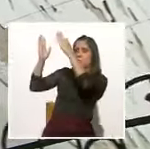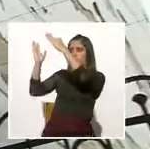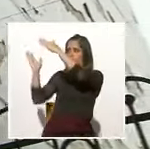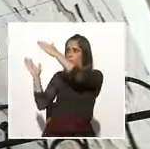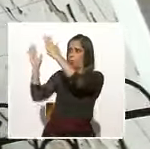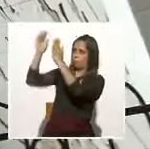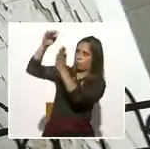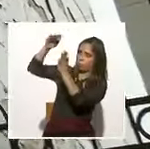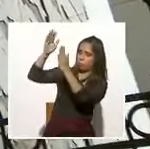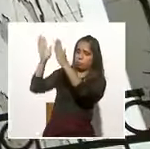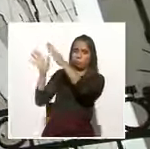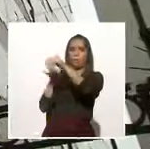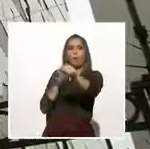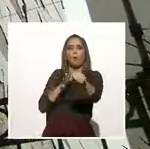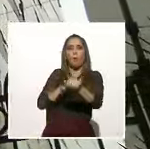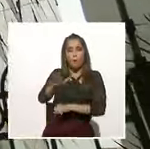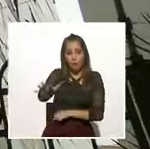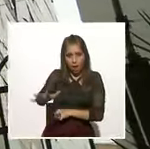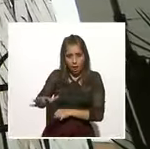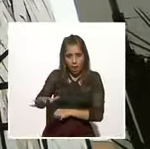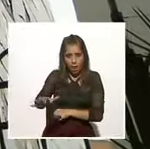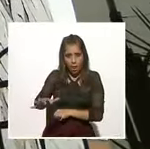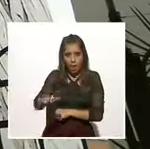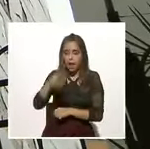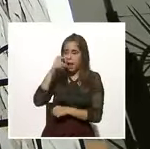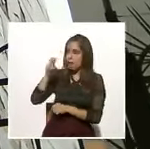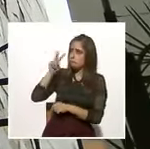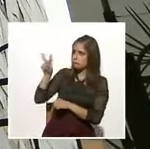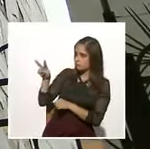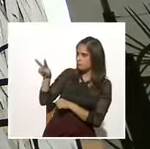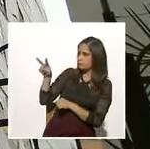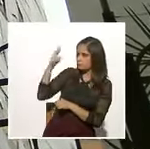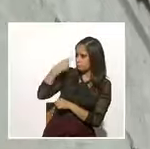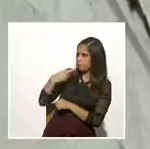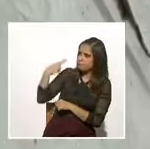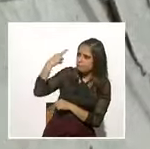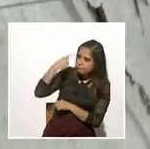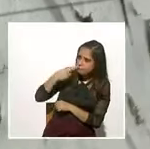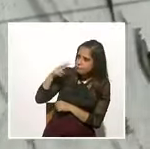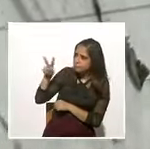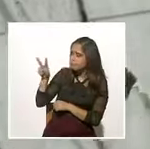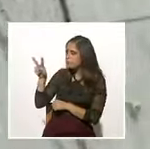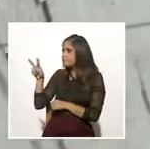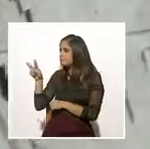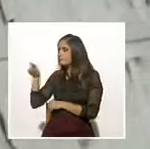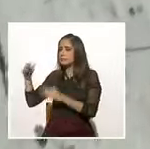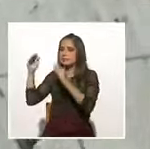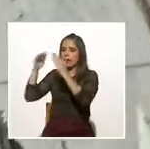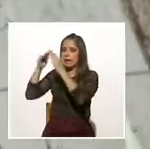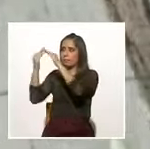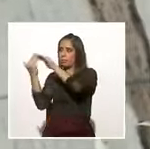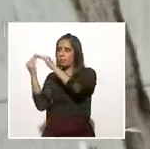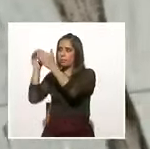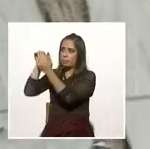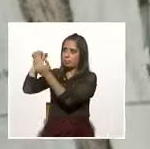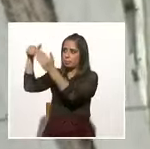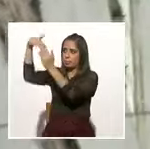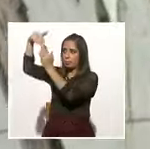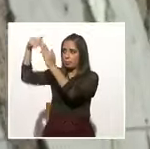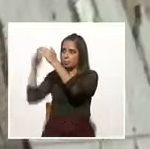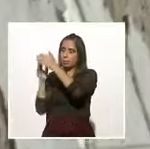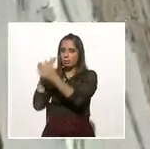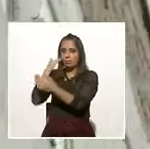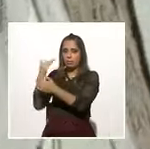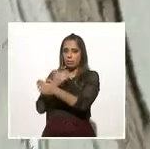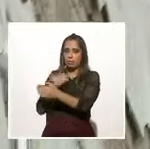definir cuál es el grado de afectación que tuvo esa construcción.